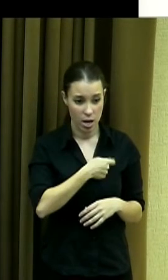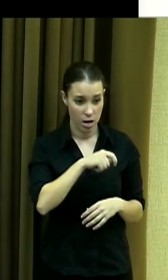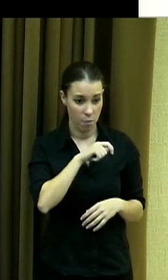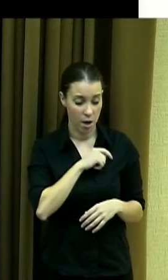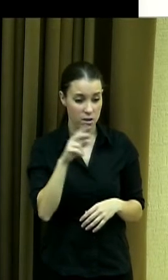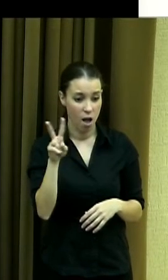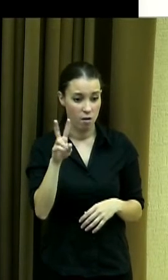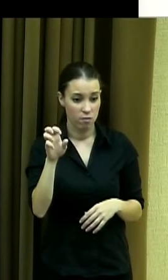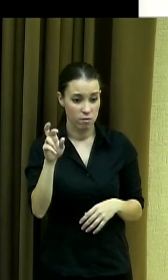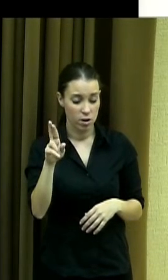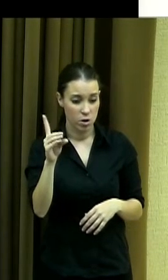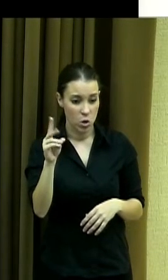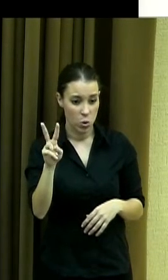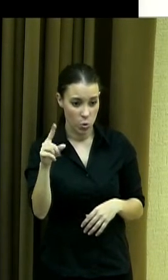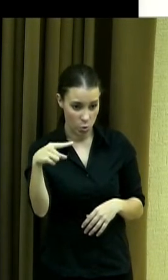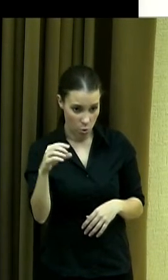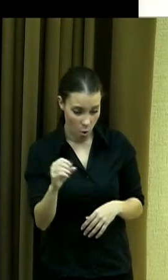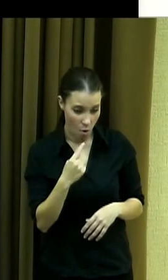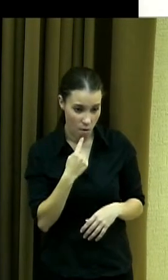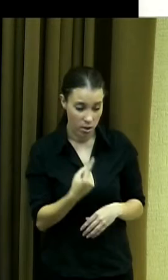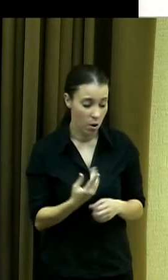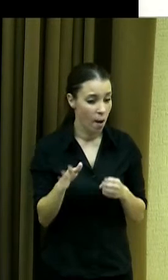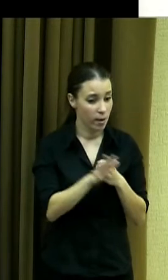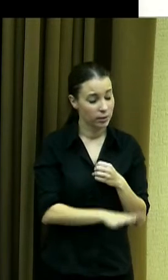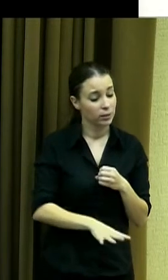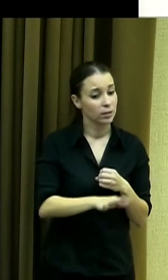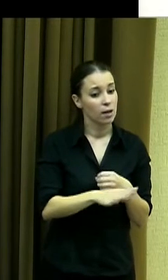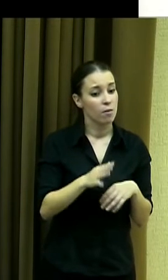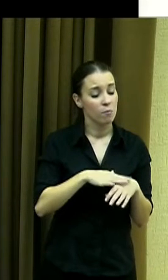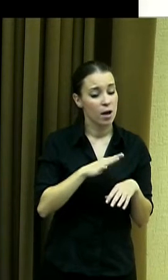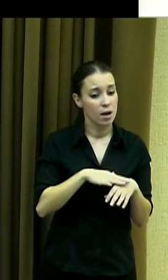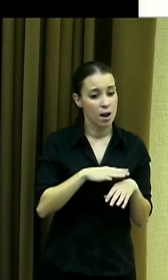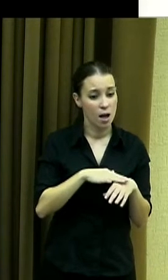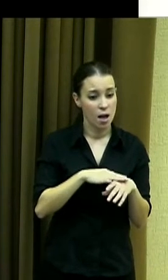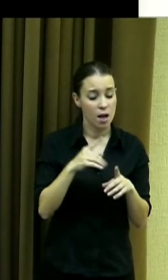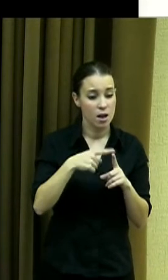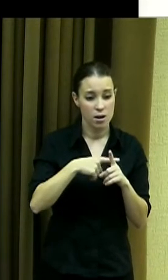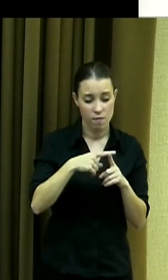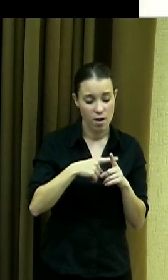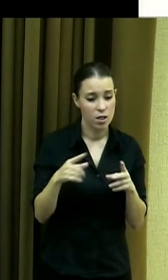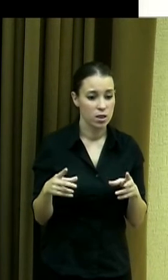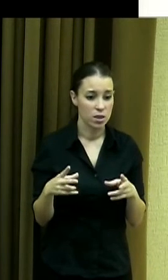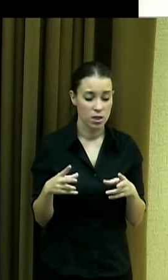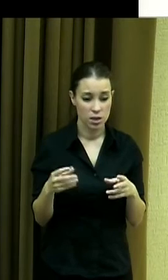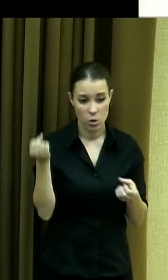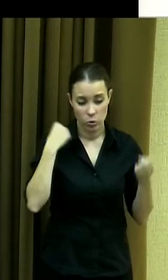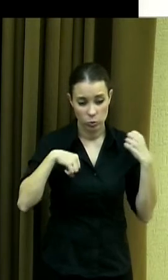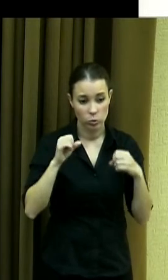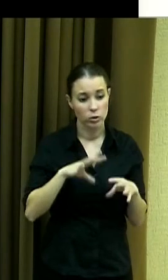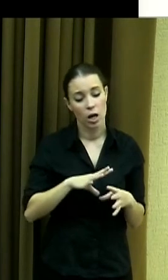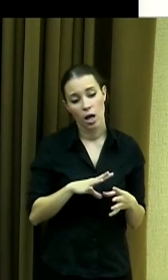Verdugo, en las que nos vamos a basar para determinar el nivel de conducta adaptativo que tiene la